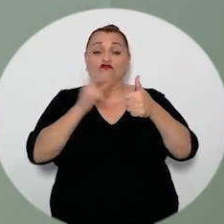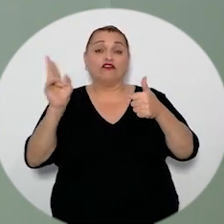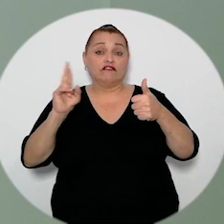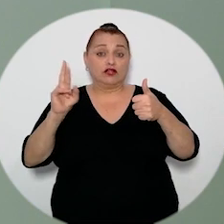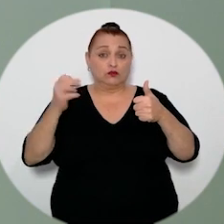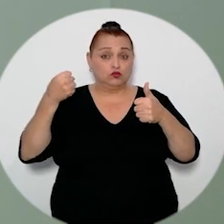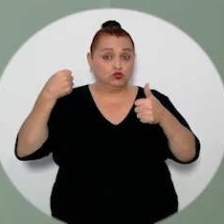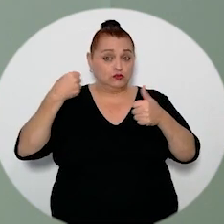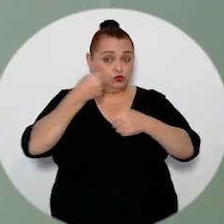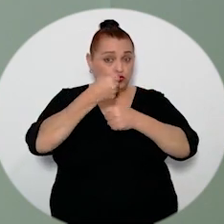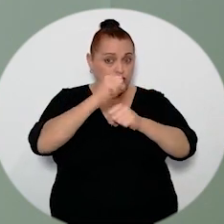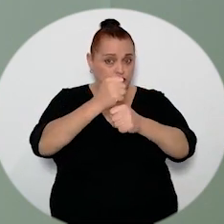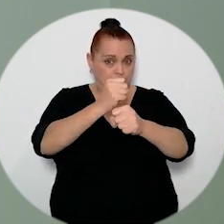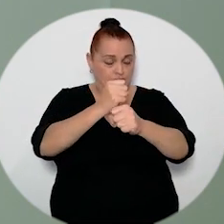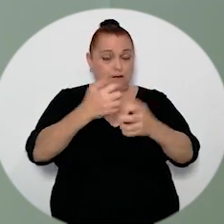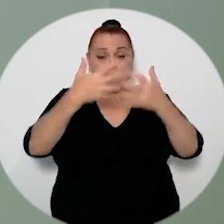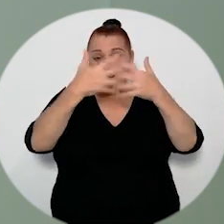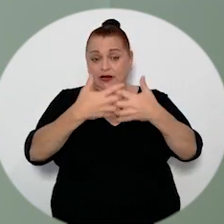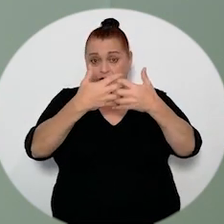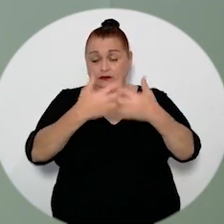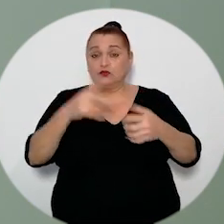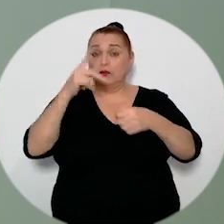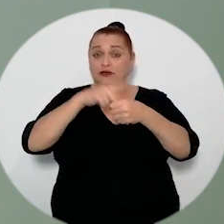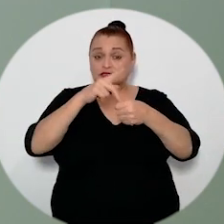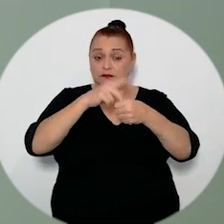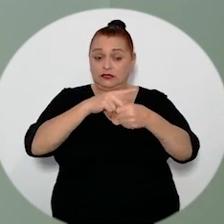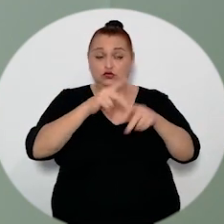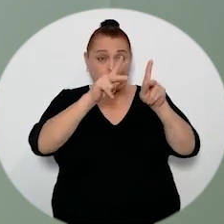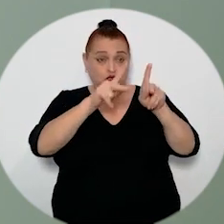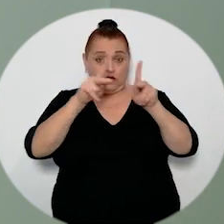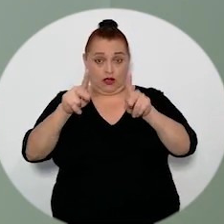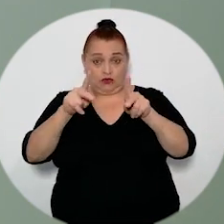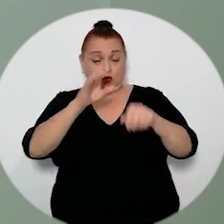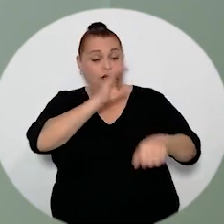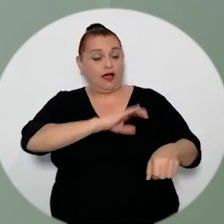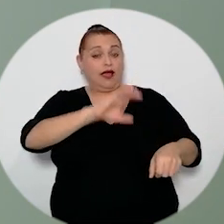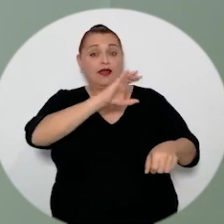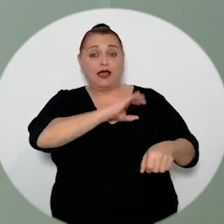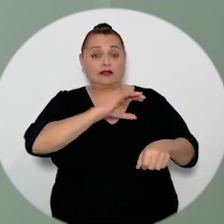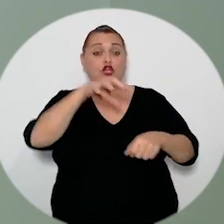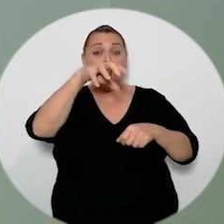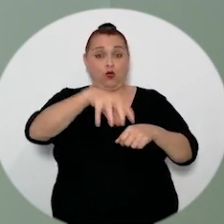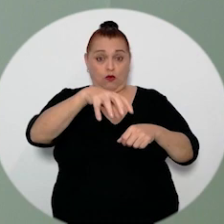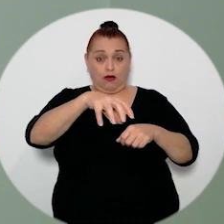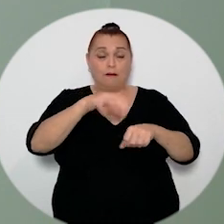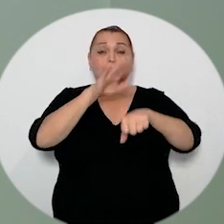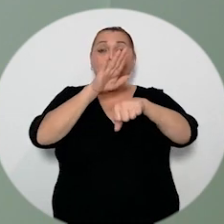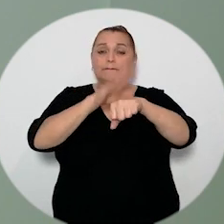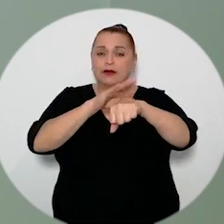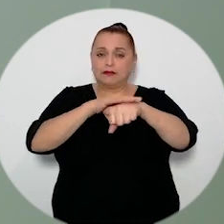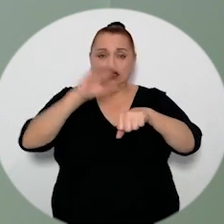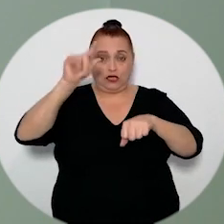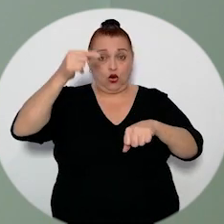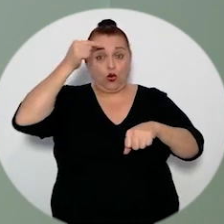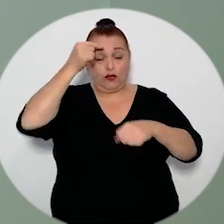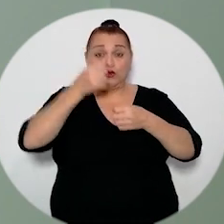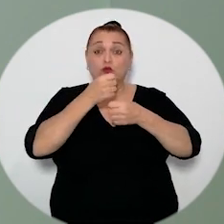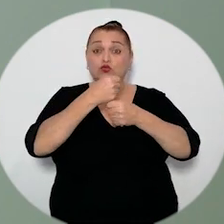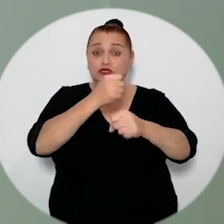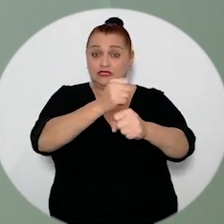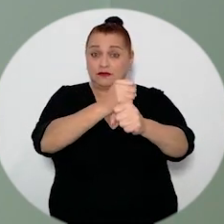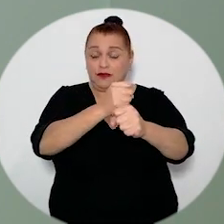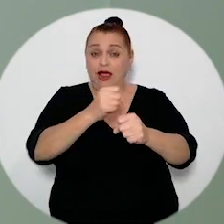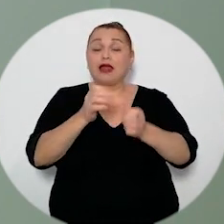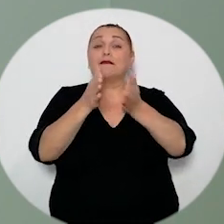El referéndum municipal, que es un mecanismo de participación ciudadana de carácter local que permite al gobierno